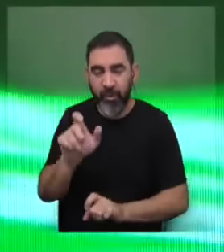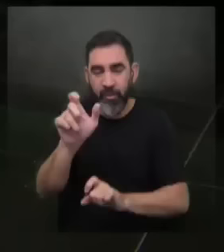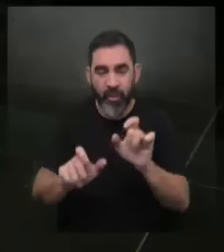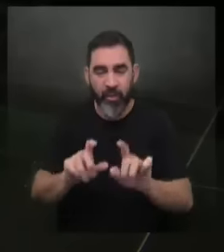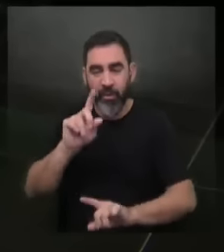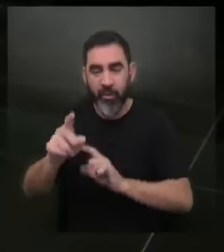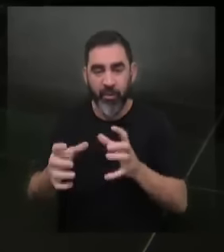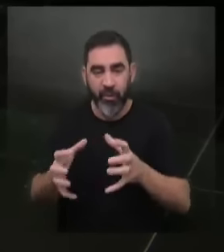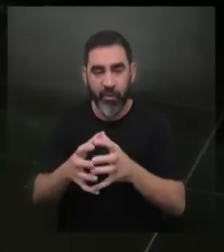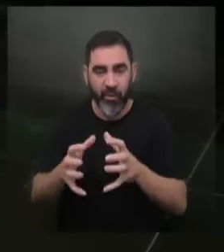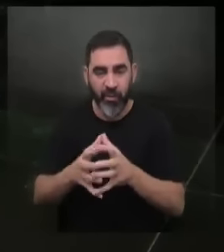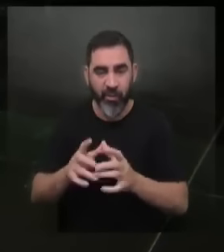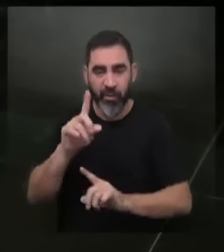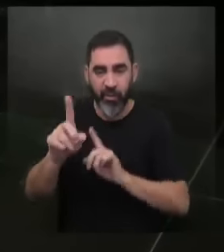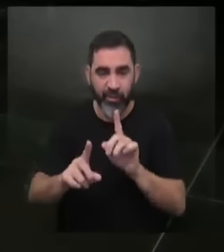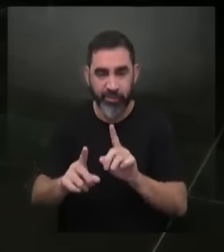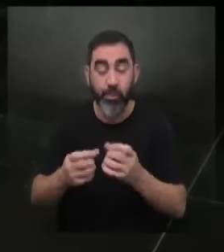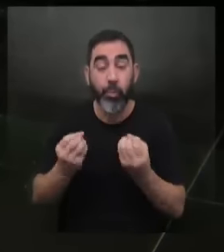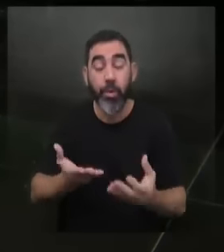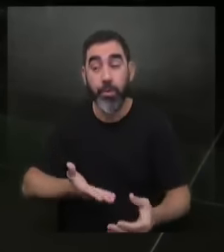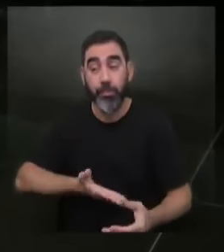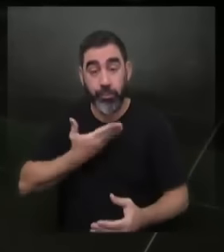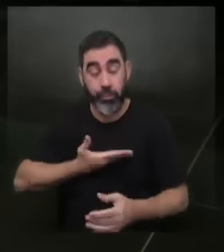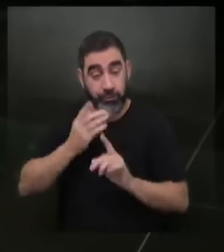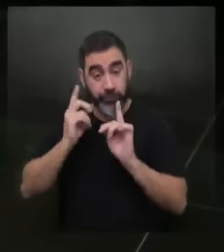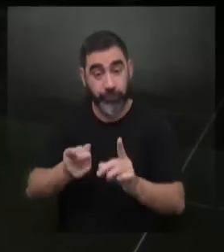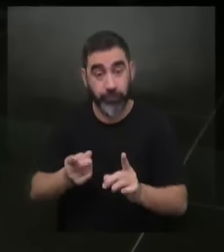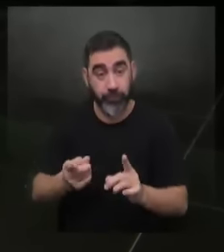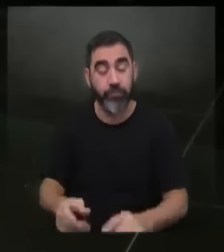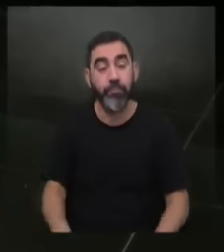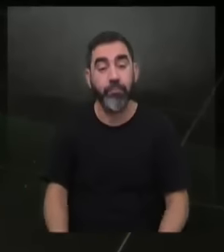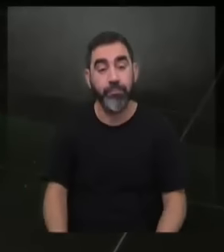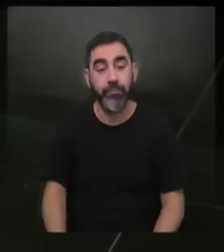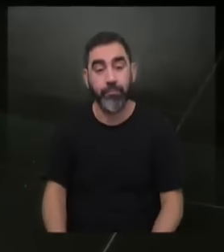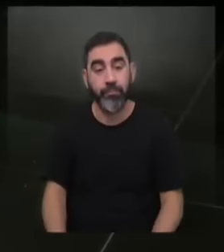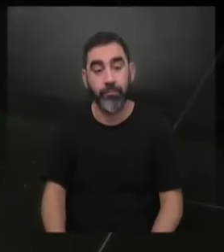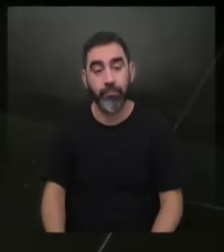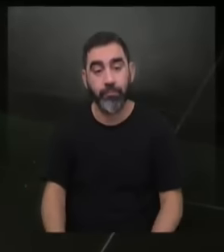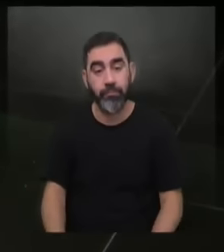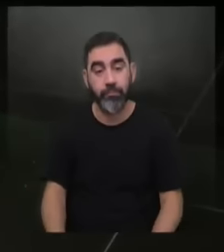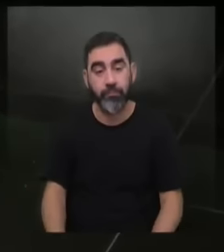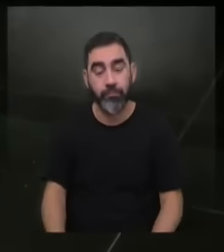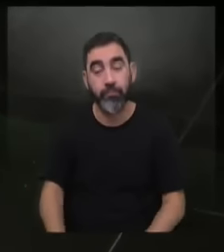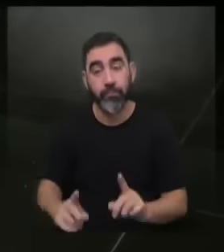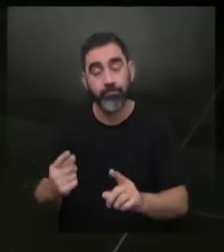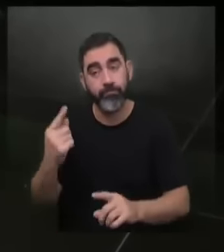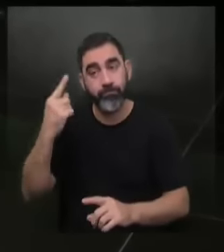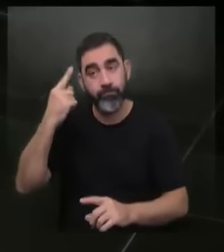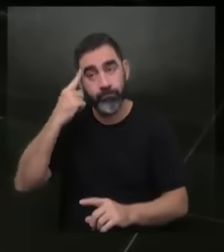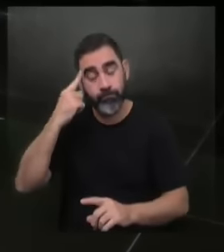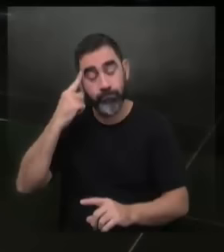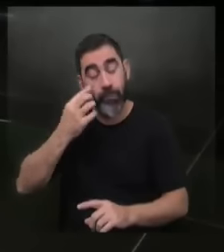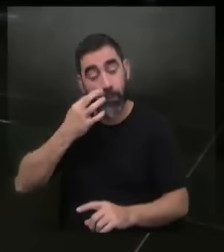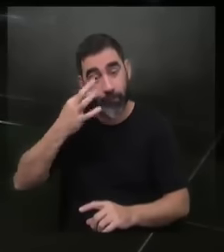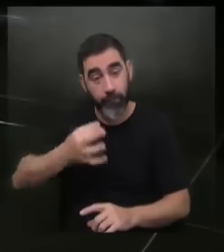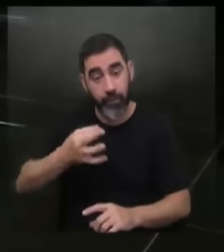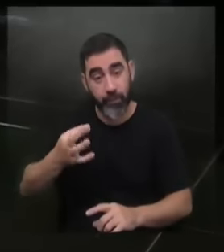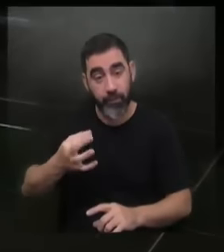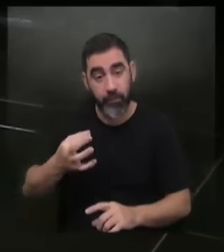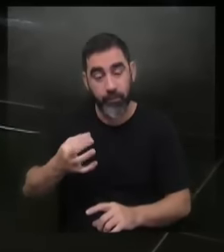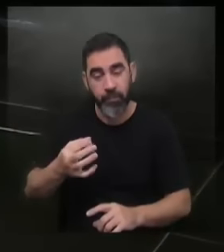algunos sectores sociales en la protesta también Y entonces debe reflexionarse con una